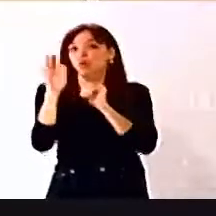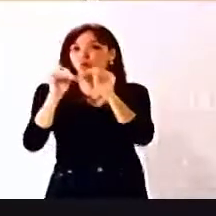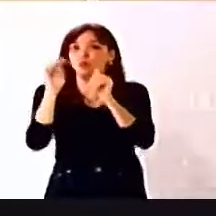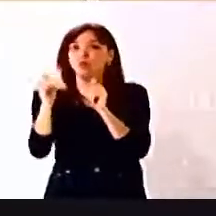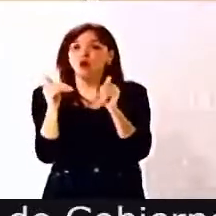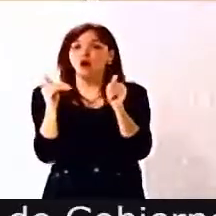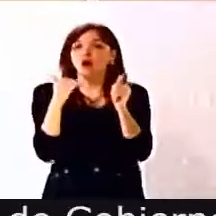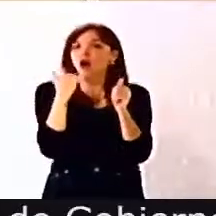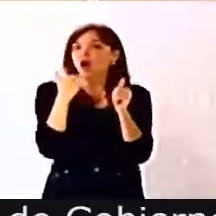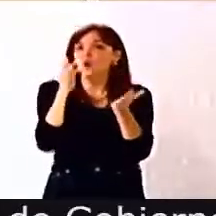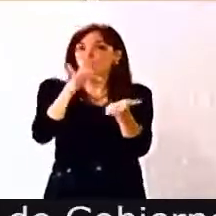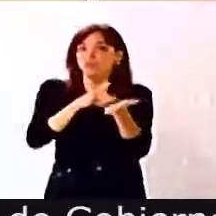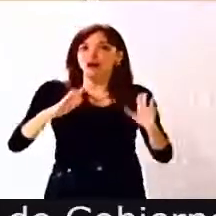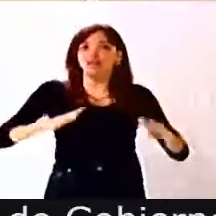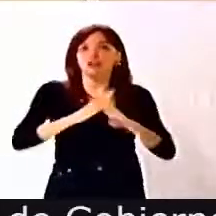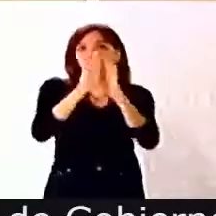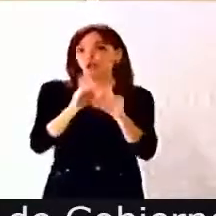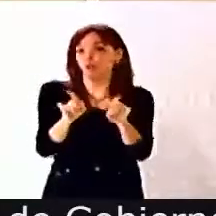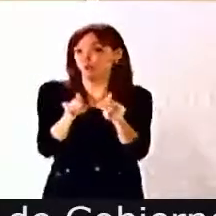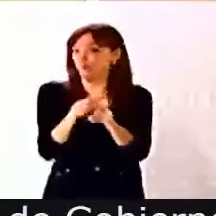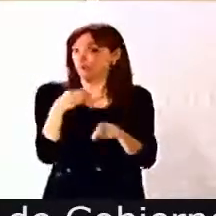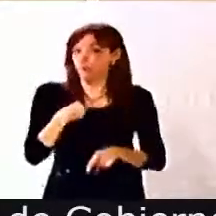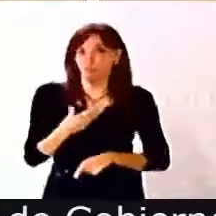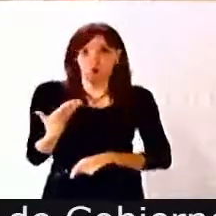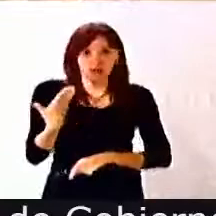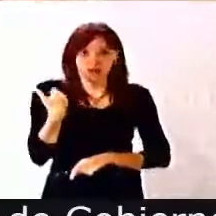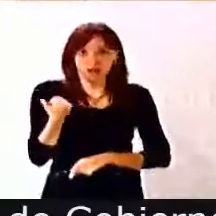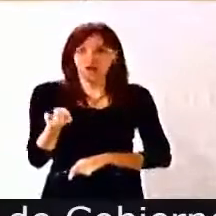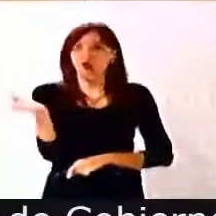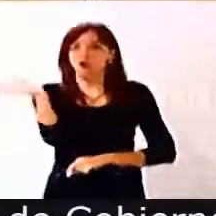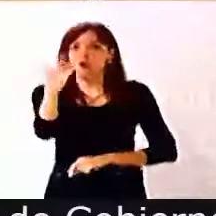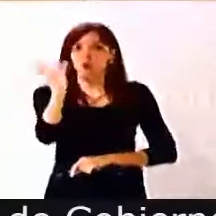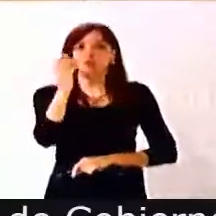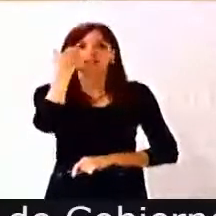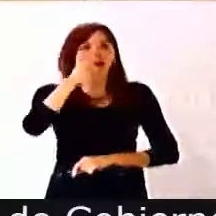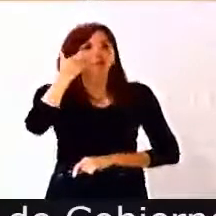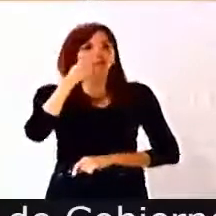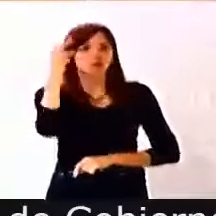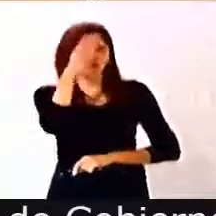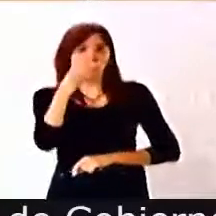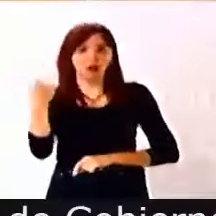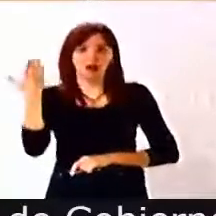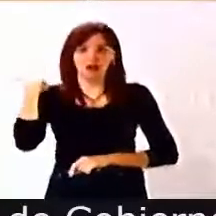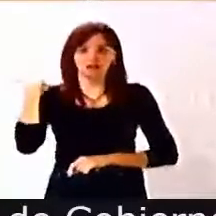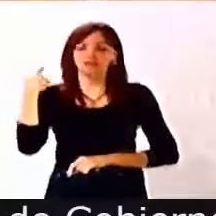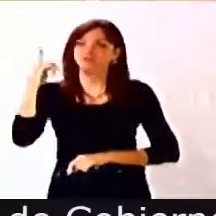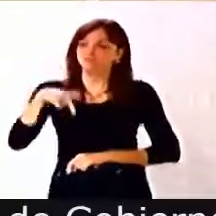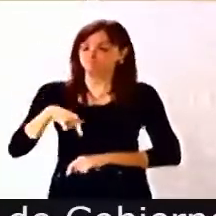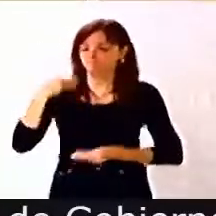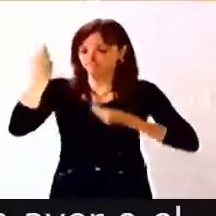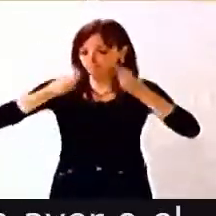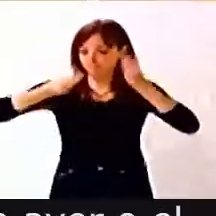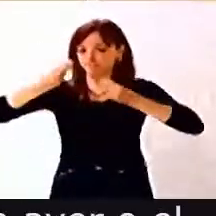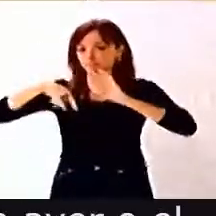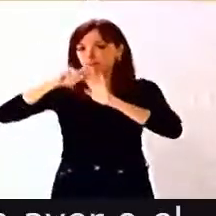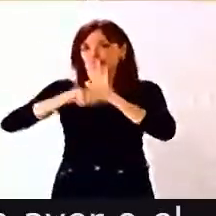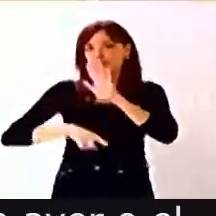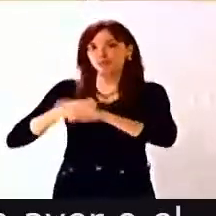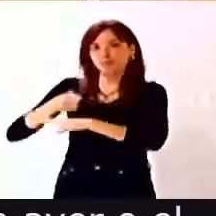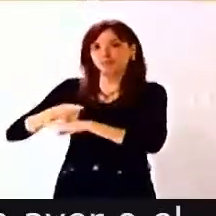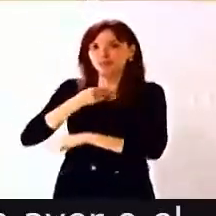Gobierno extraordinario, como pasó en el día de ayer, o como pasó el sábado de hace 2 semanas, que tuvimos que adoptar medidas en la ciudad de